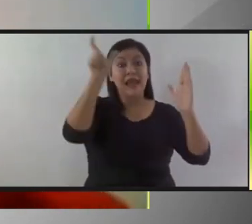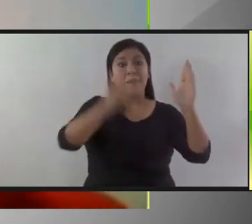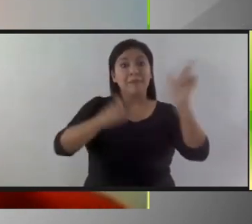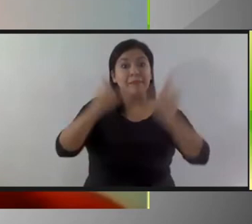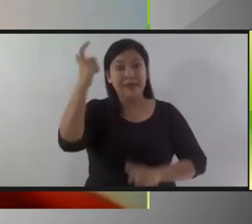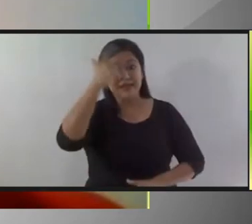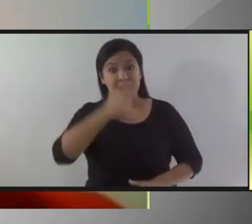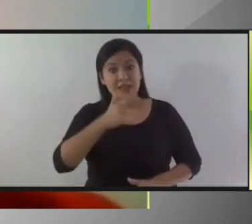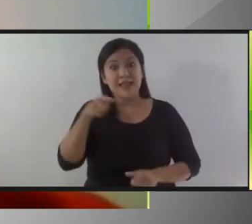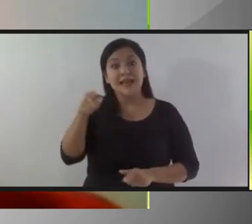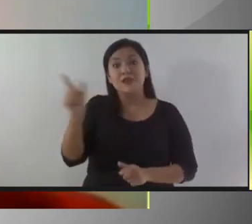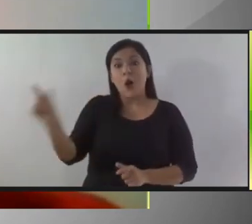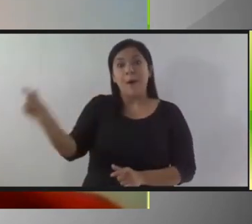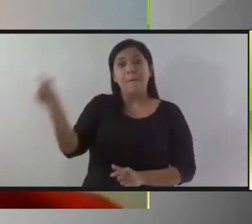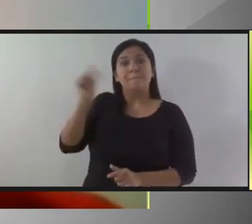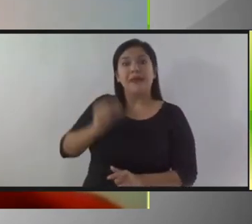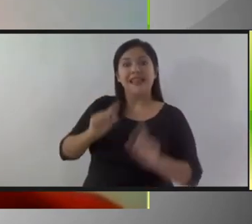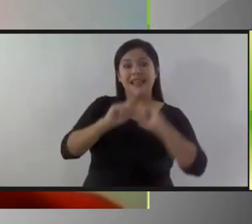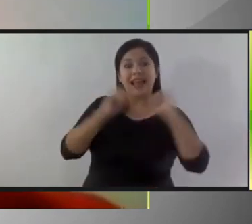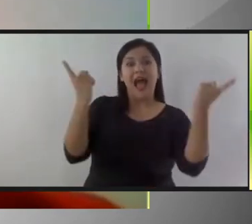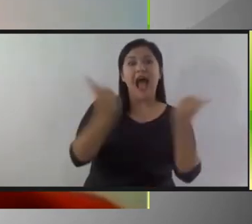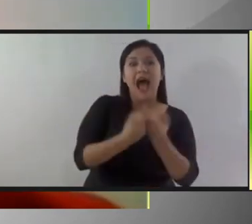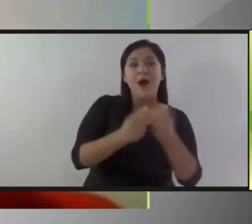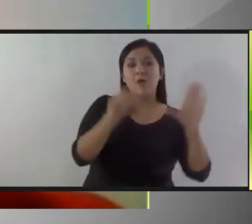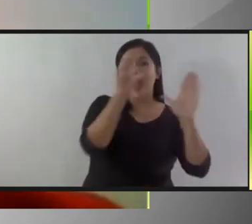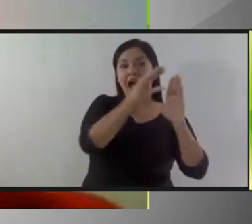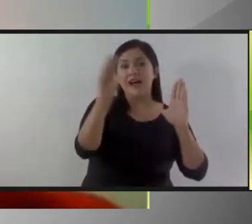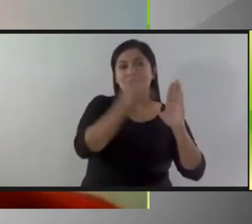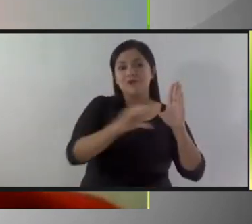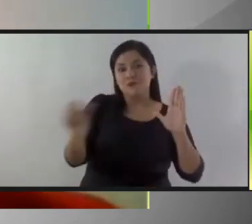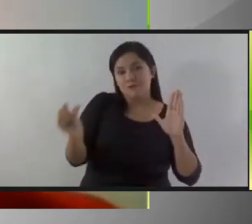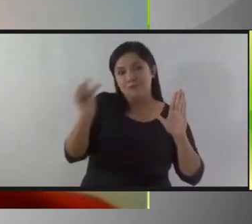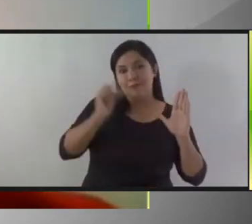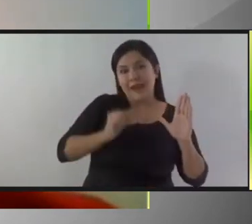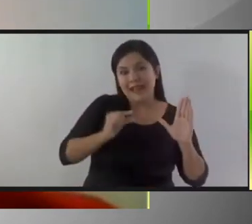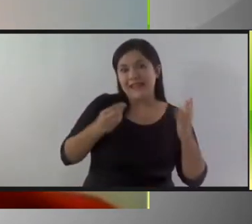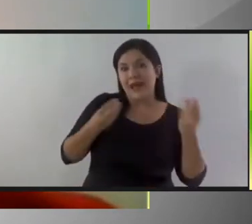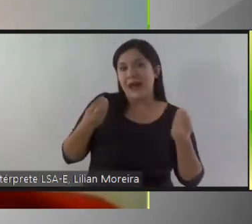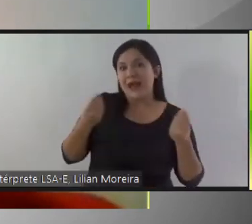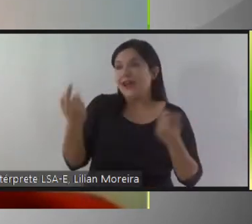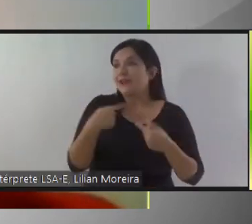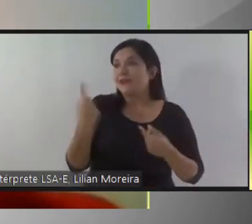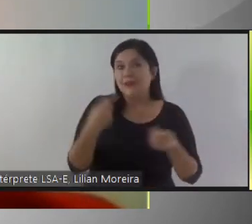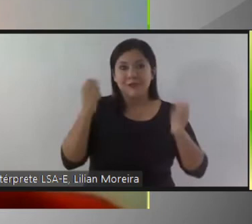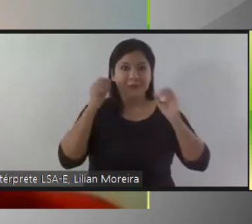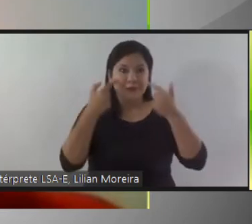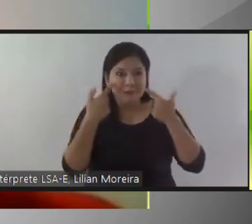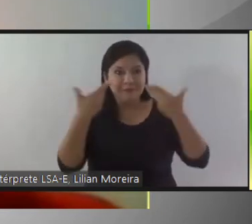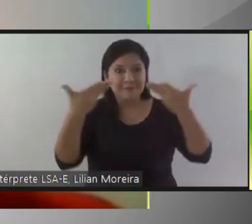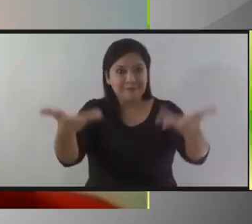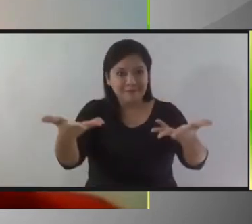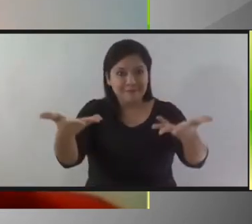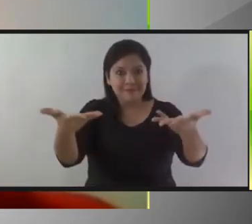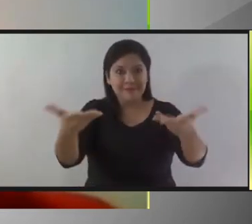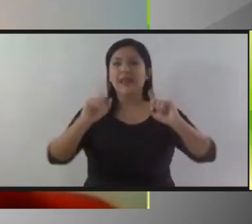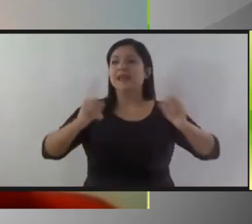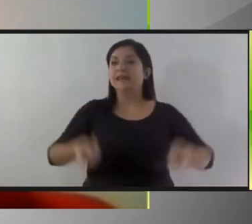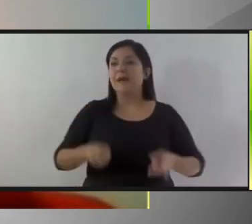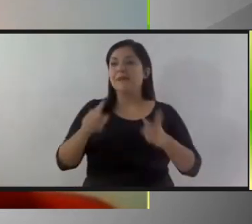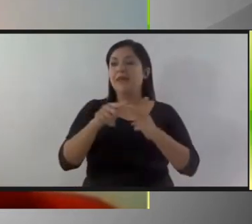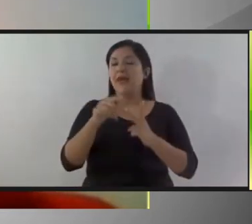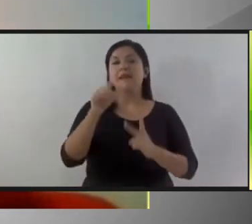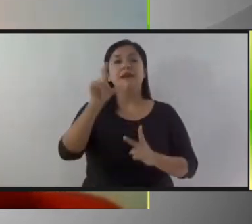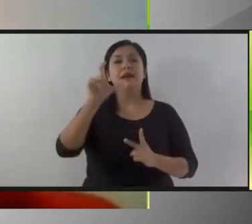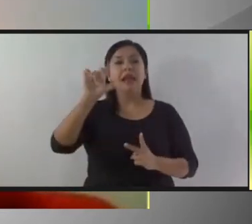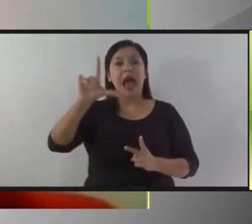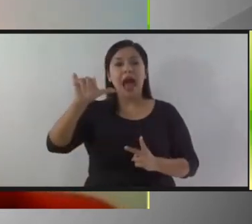prestado nada menos que su aula virtual de Zoom para que pudiésemos albergar este encuentro, y a Clara Galone, que hoy lo